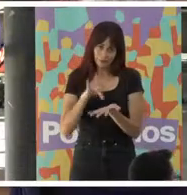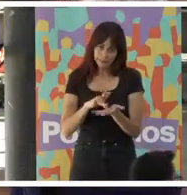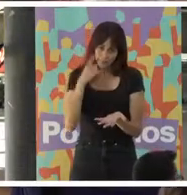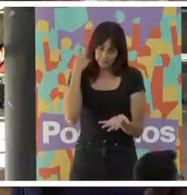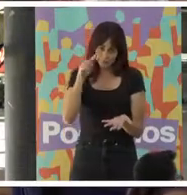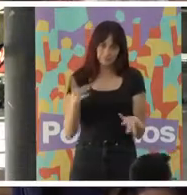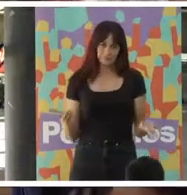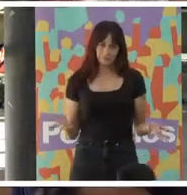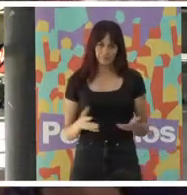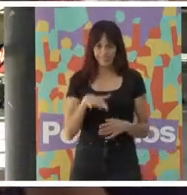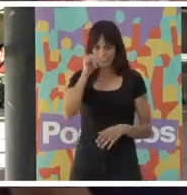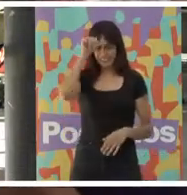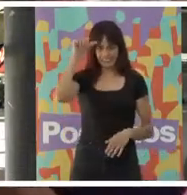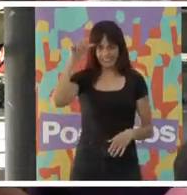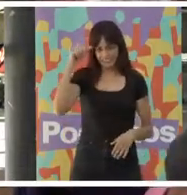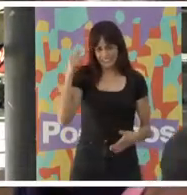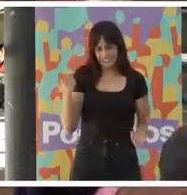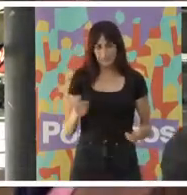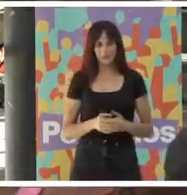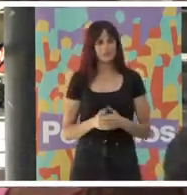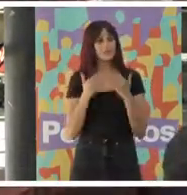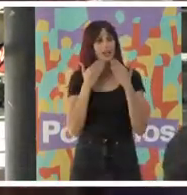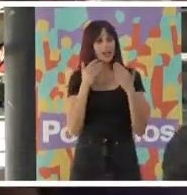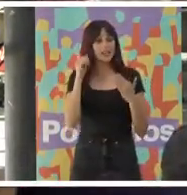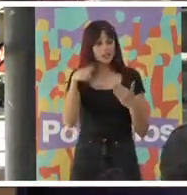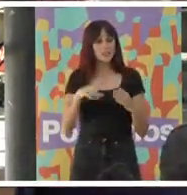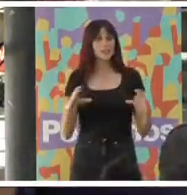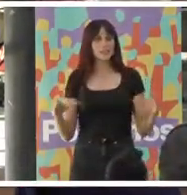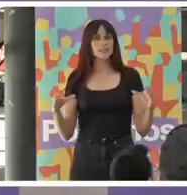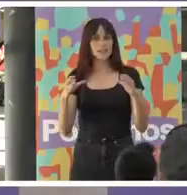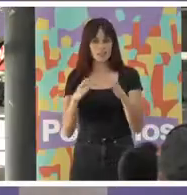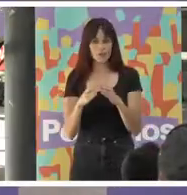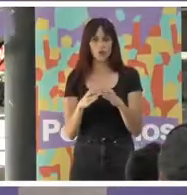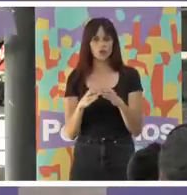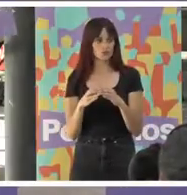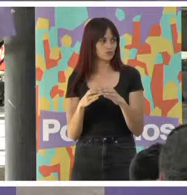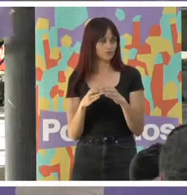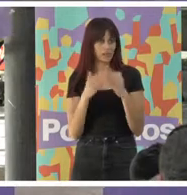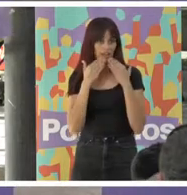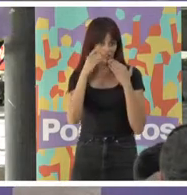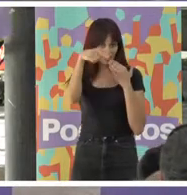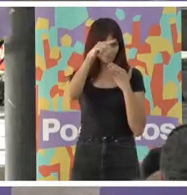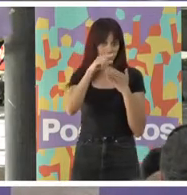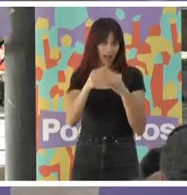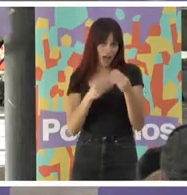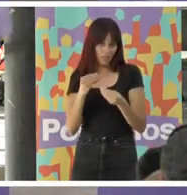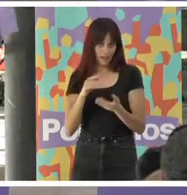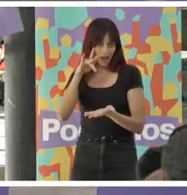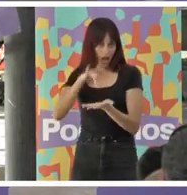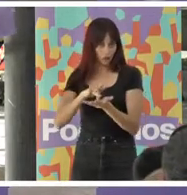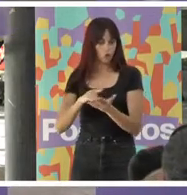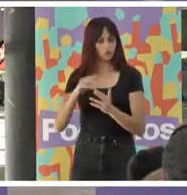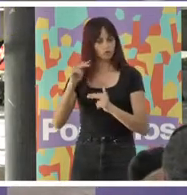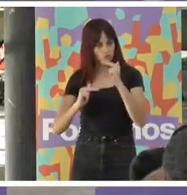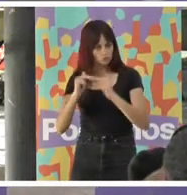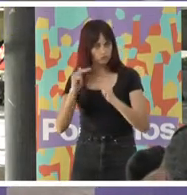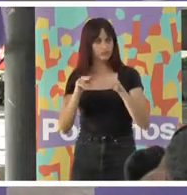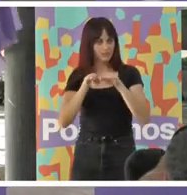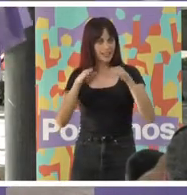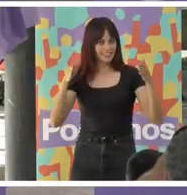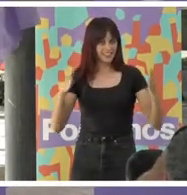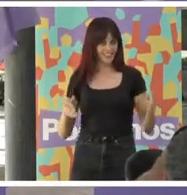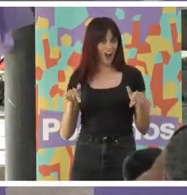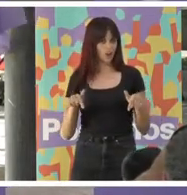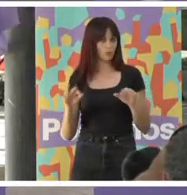a pesar del calor. Gracias también a los equipos que han hecho posible este acto, que han montado este escenario para